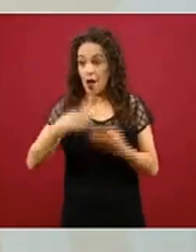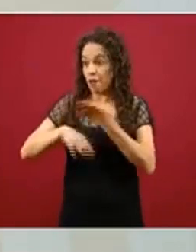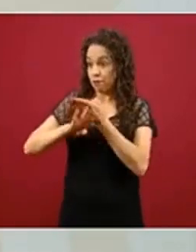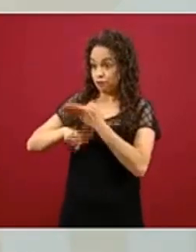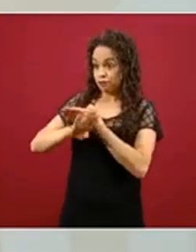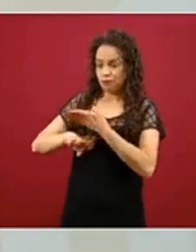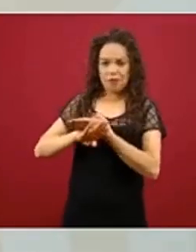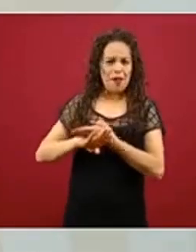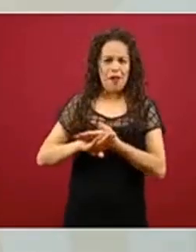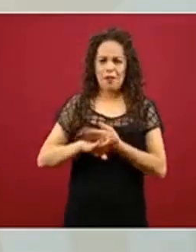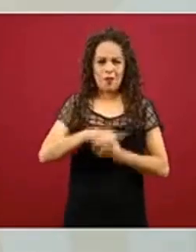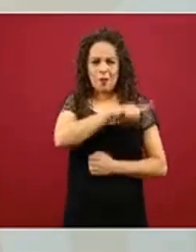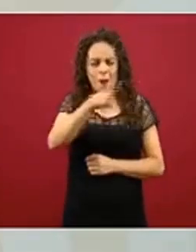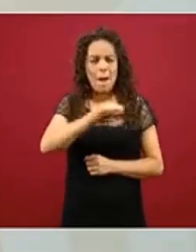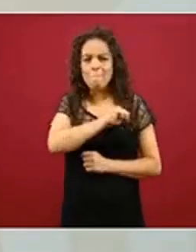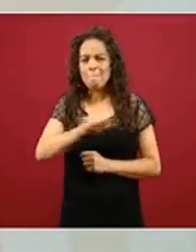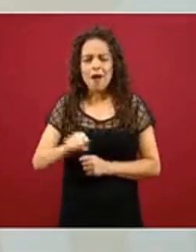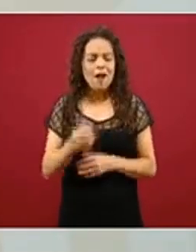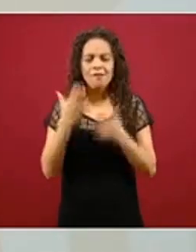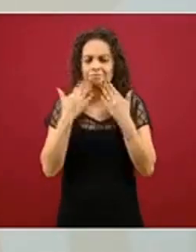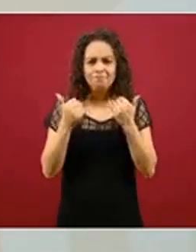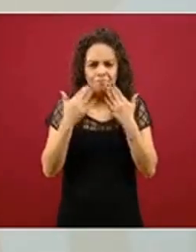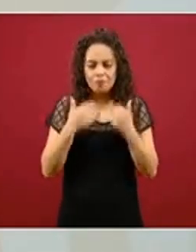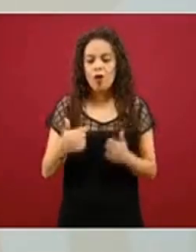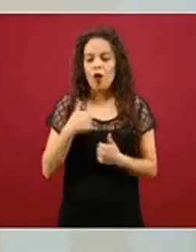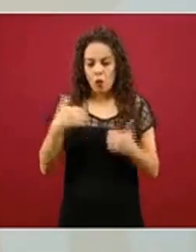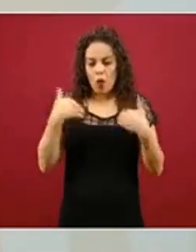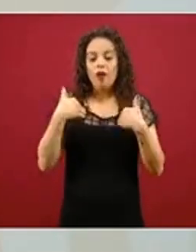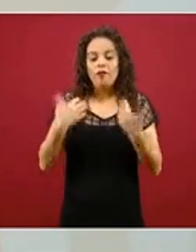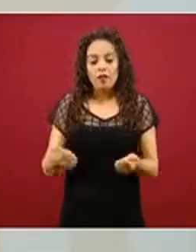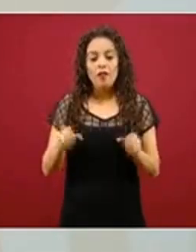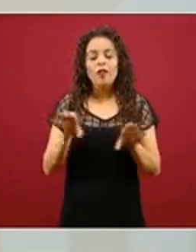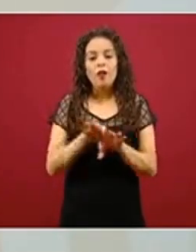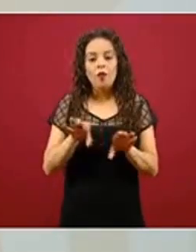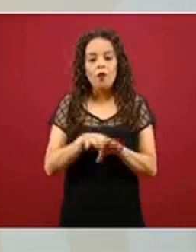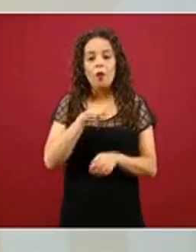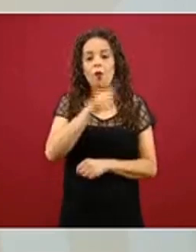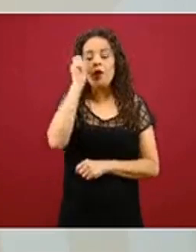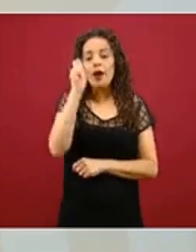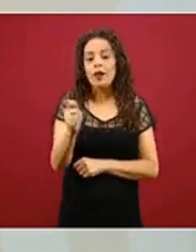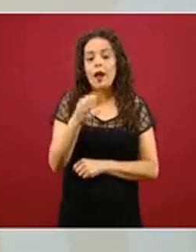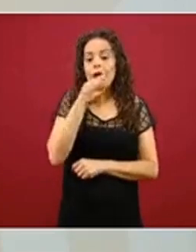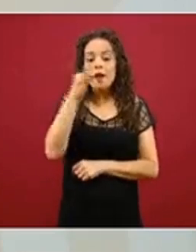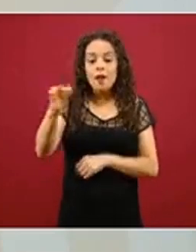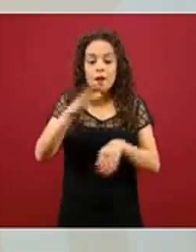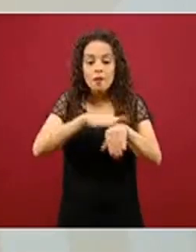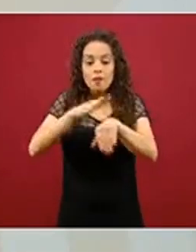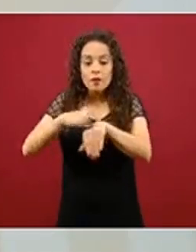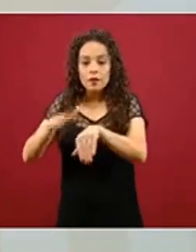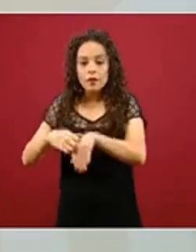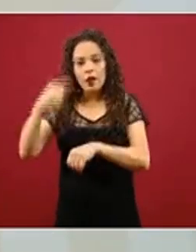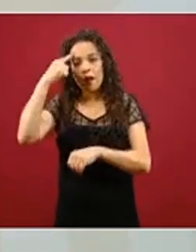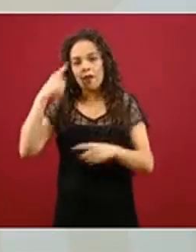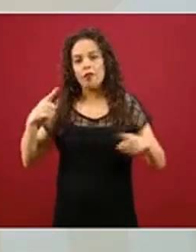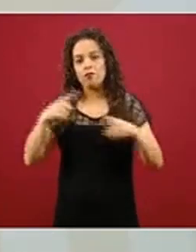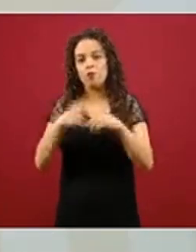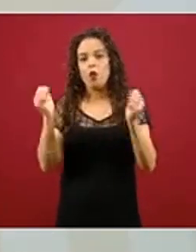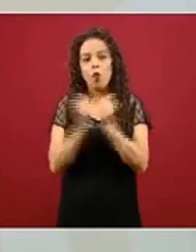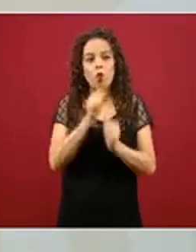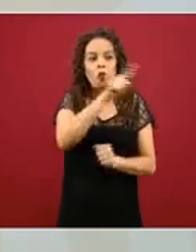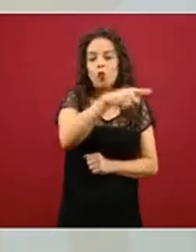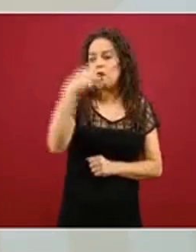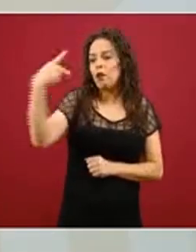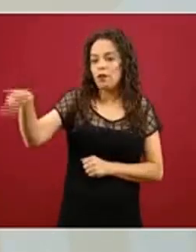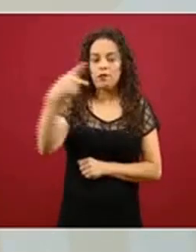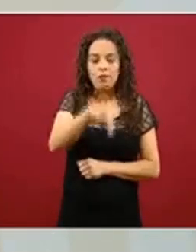no lograr entender a cabalidad un mensaje que puede ser contrario a la intuición. ¿En qué consiste que